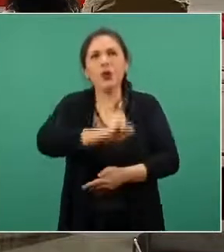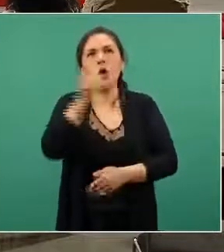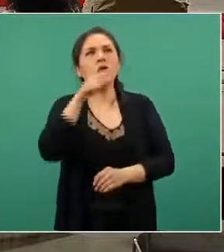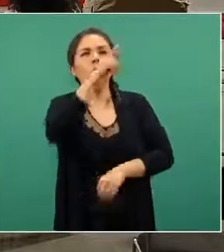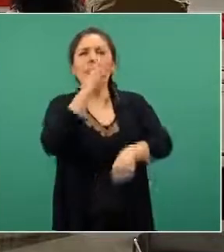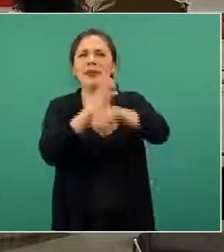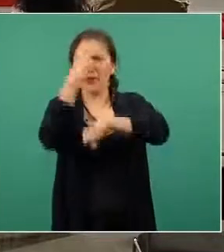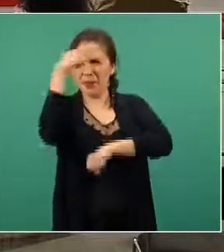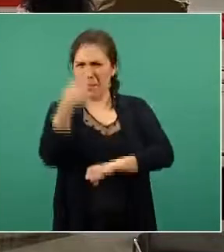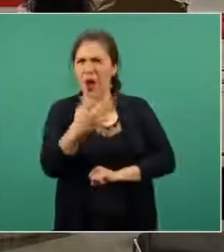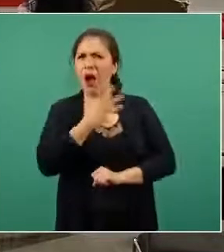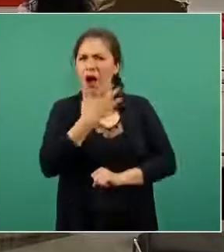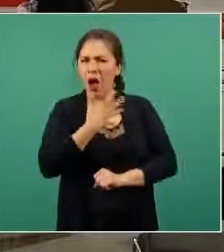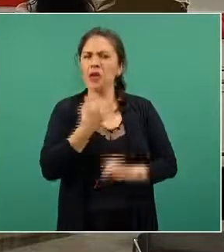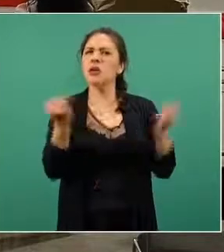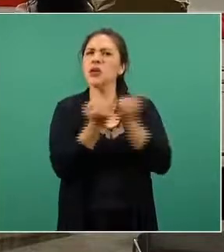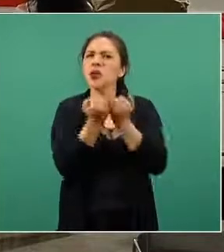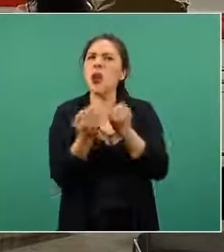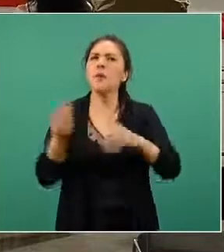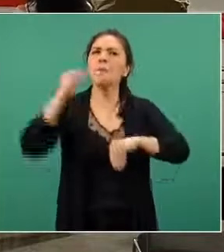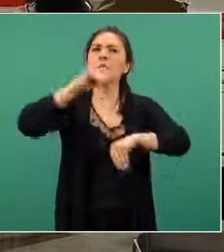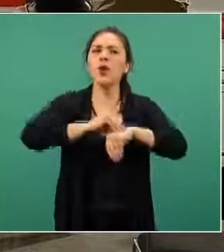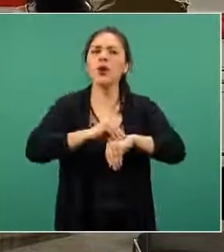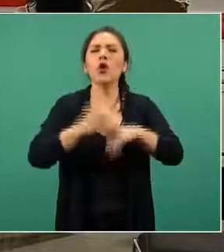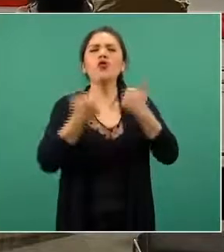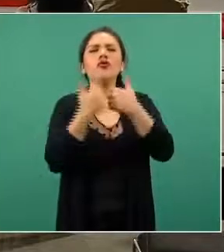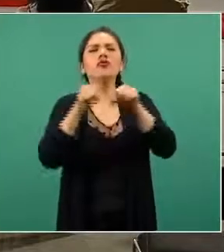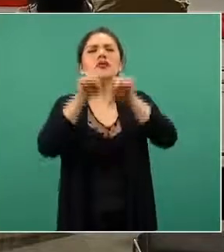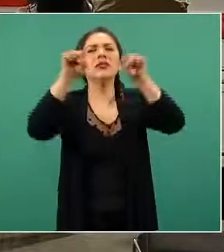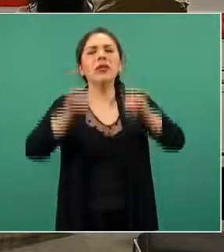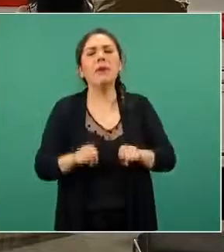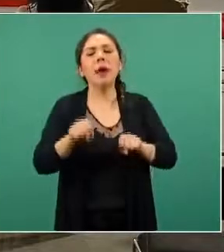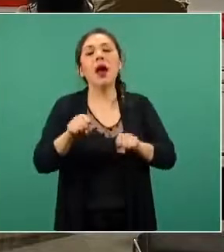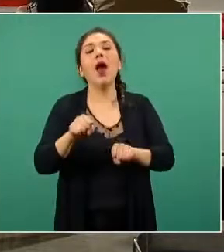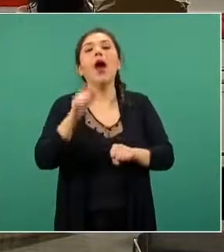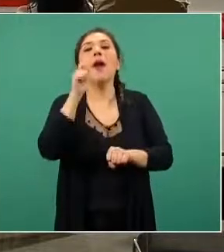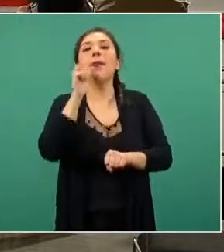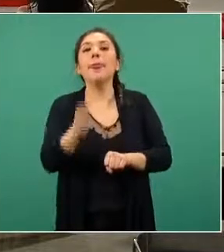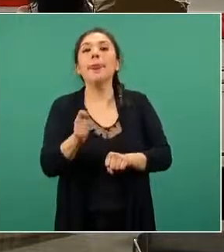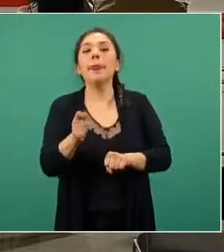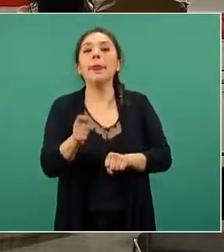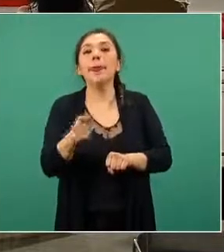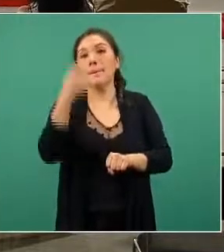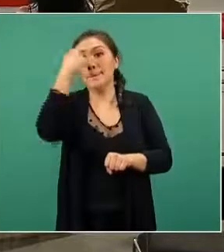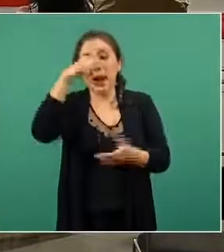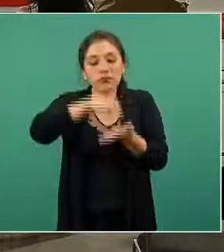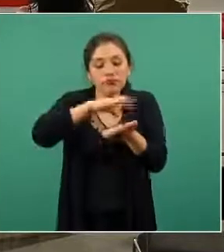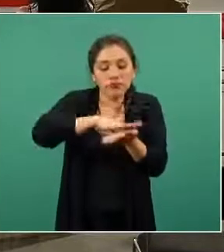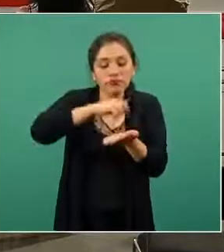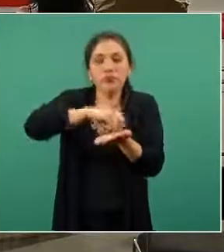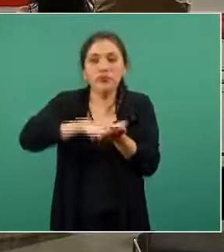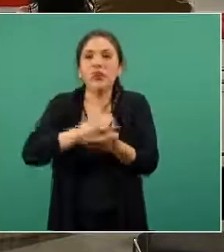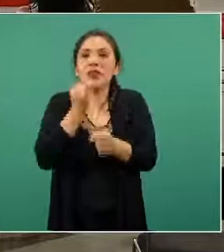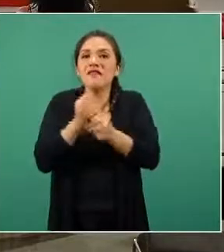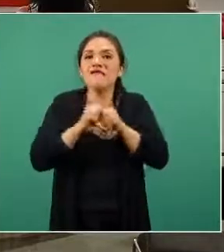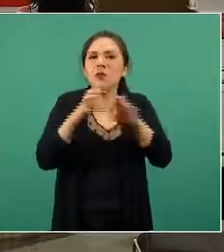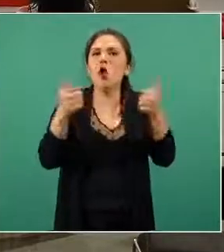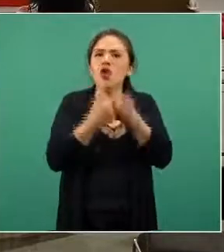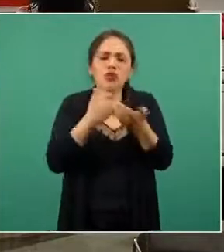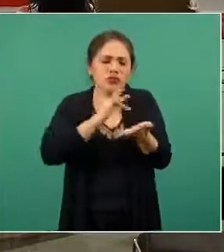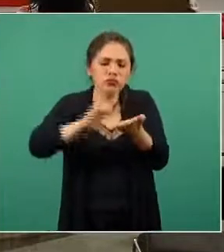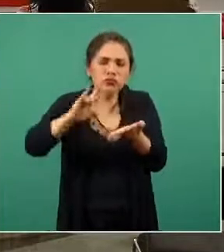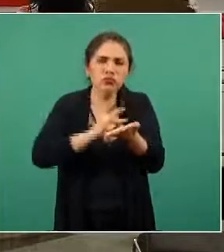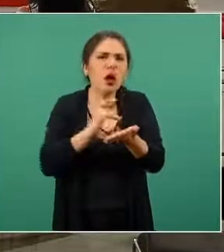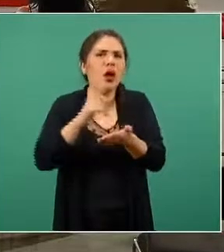en el Estado de México en donde se montaba un sistema de captación de datos, una tableta con micrófono,